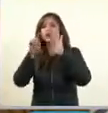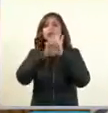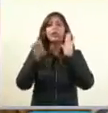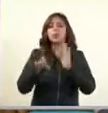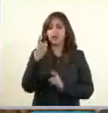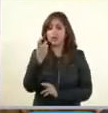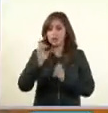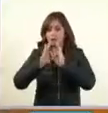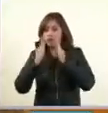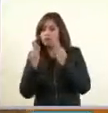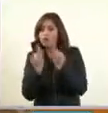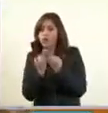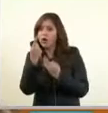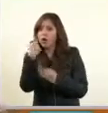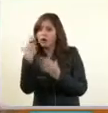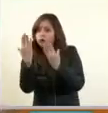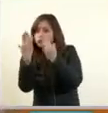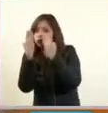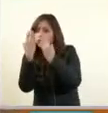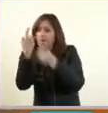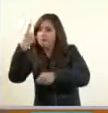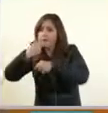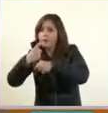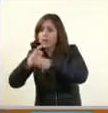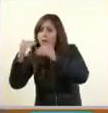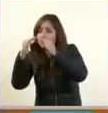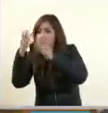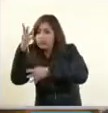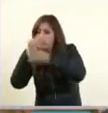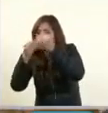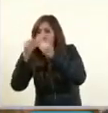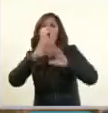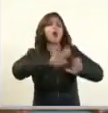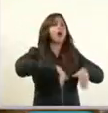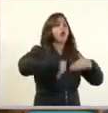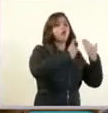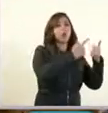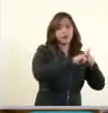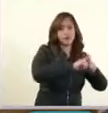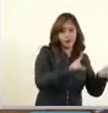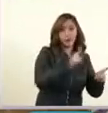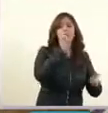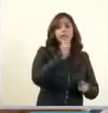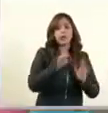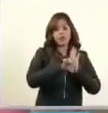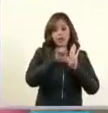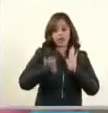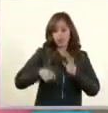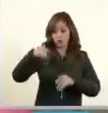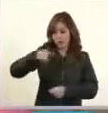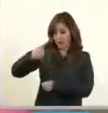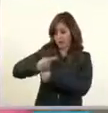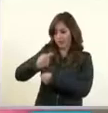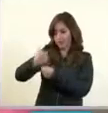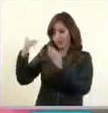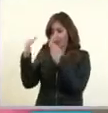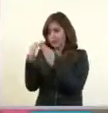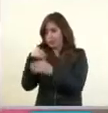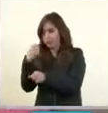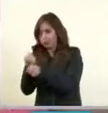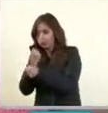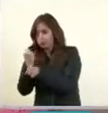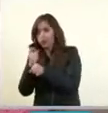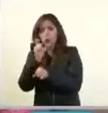los hijos, a respetar afuera a sus maestros o a los que están arriba de él. ¿Está bien esto? Claro, porque es un ensayo.